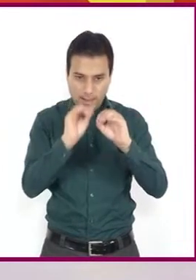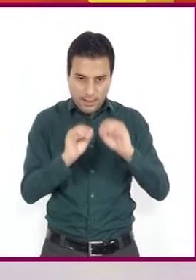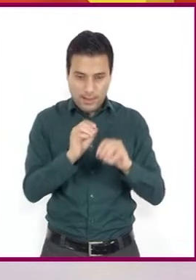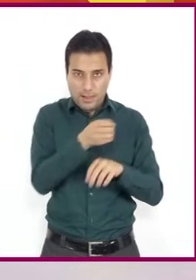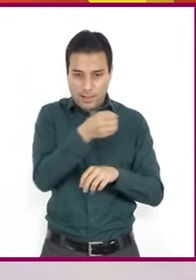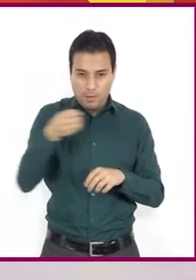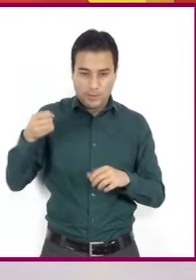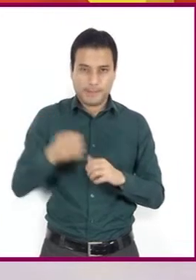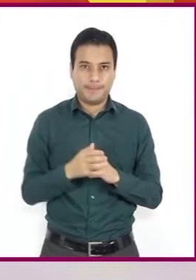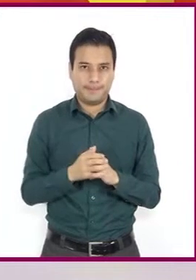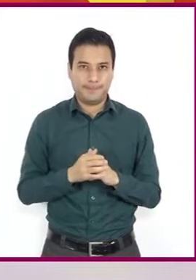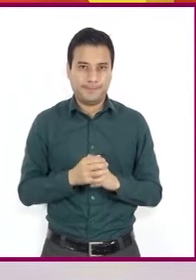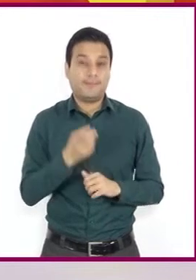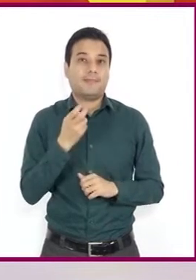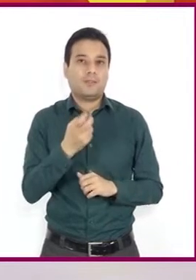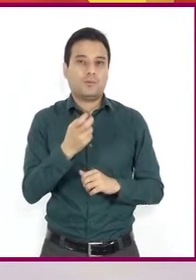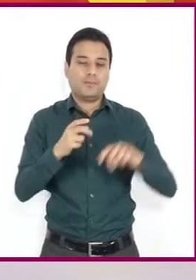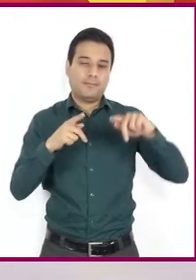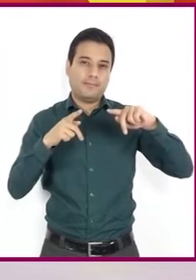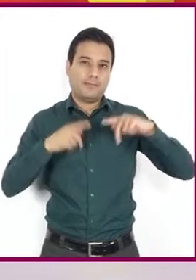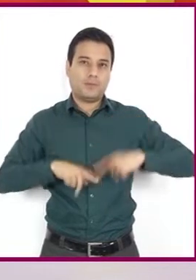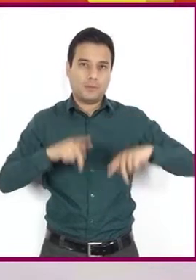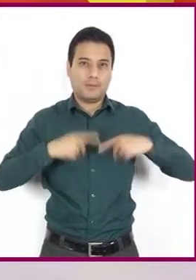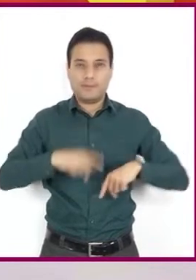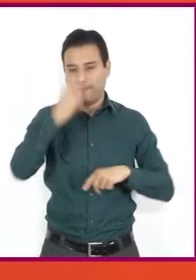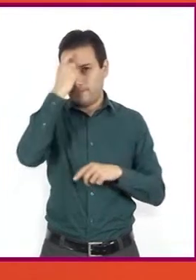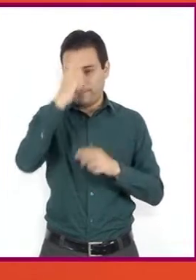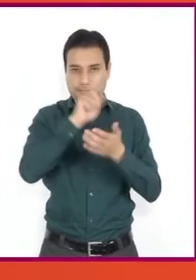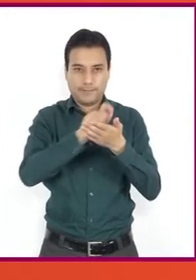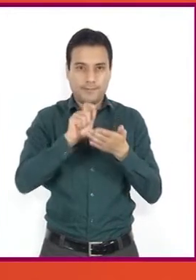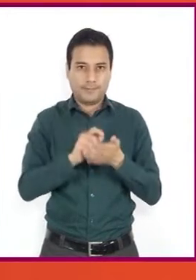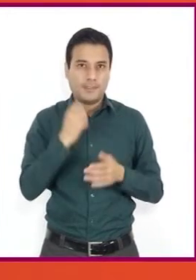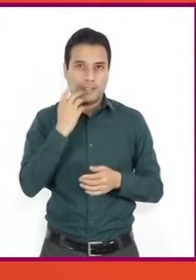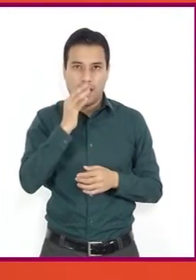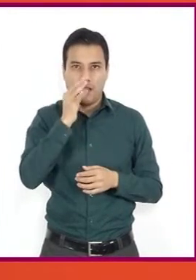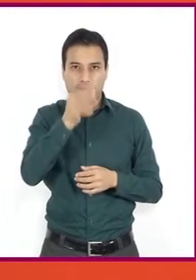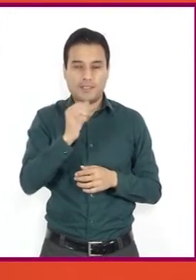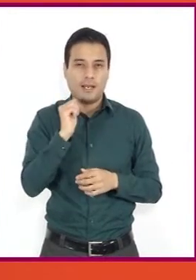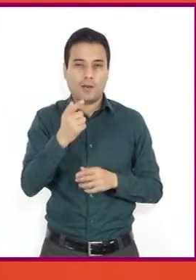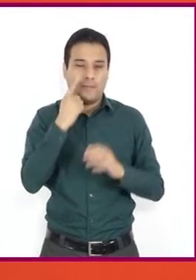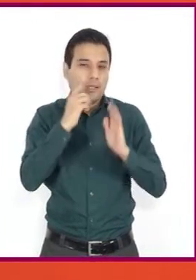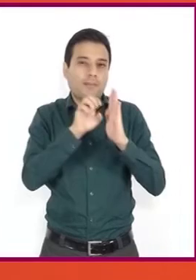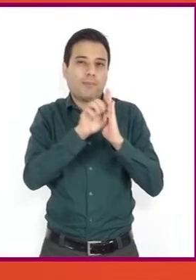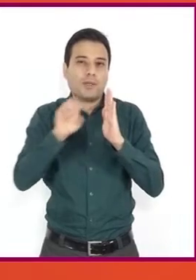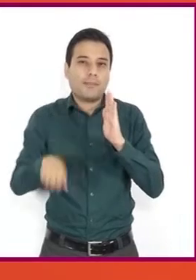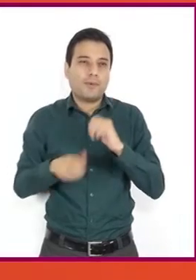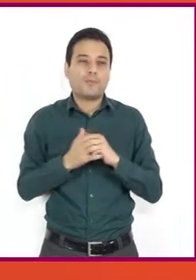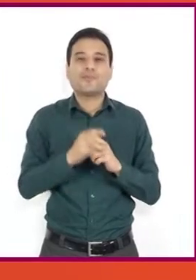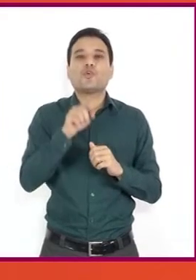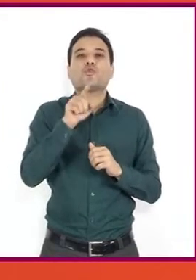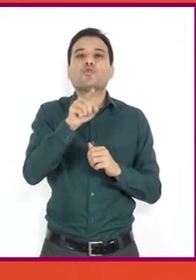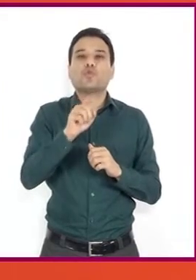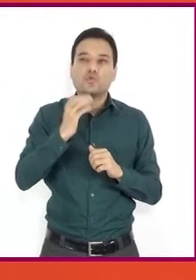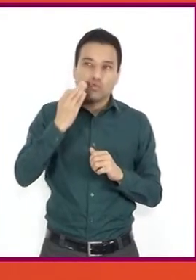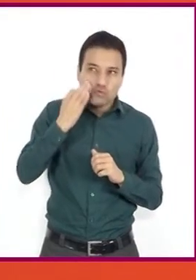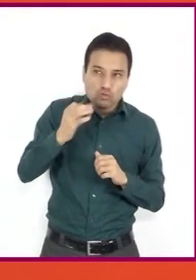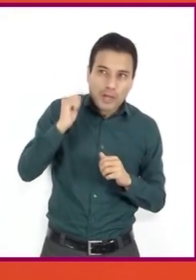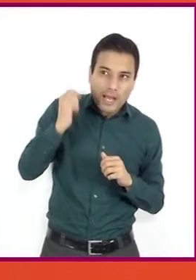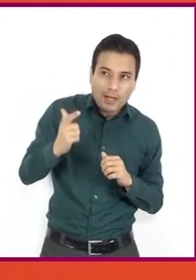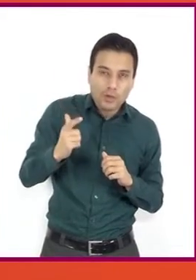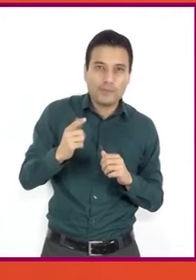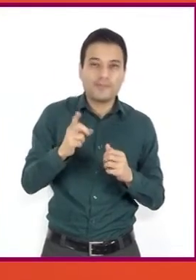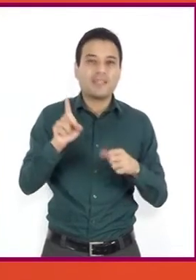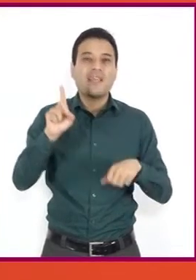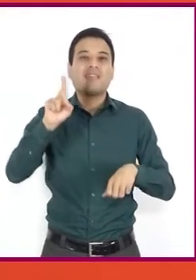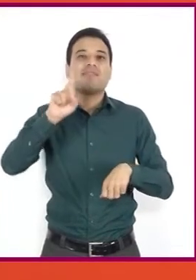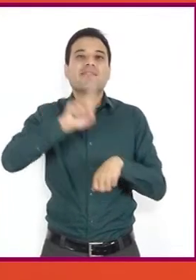lo que el autor quiere contarle al lector o destinatario. Es como cuando ustedes relatan un suceso. Por ejemplo, el día en que